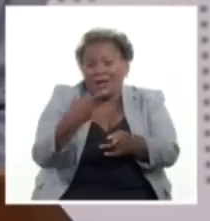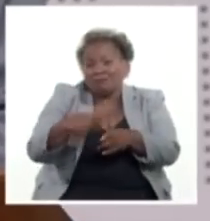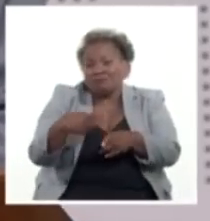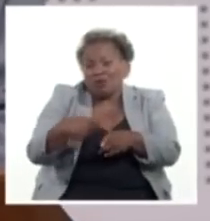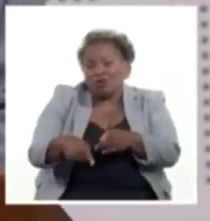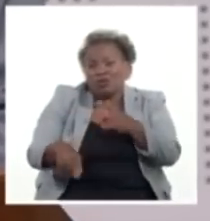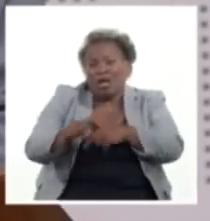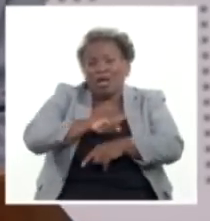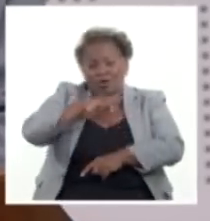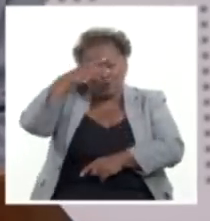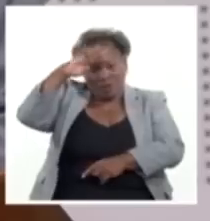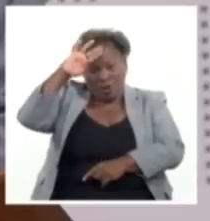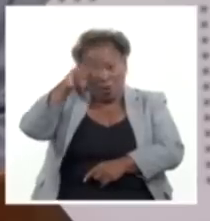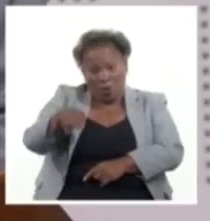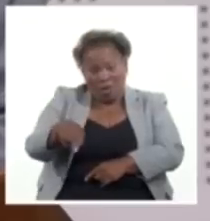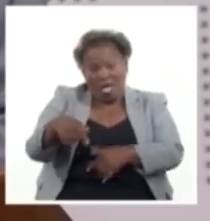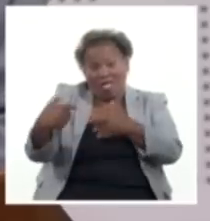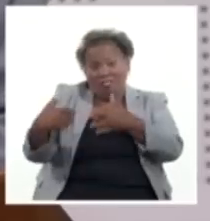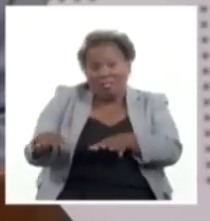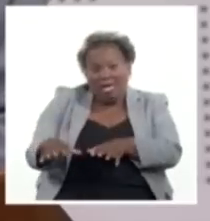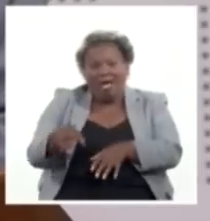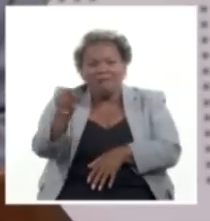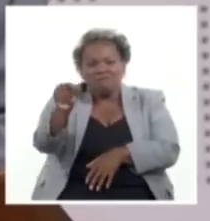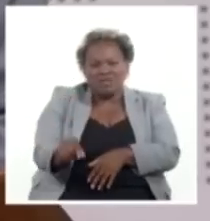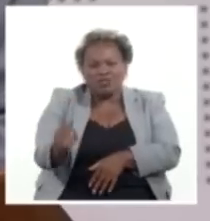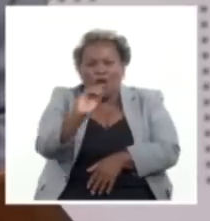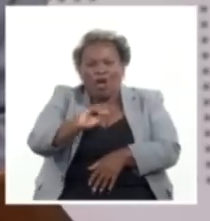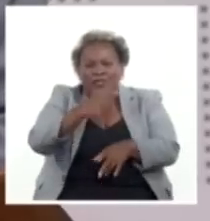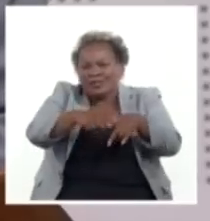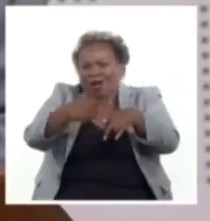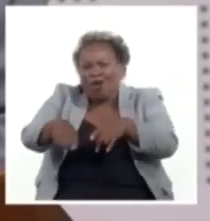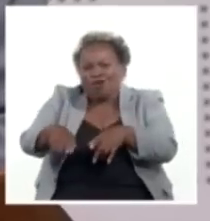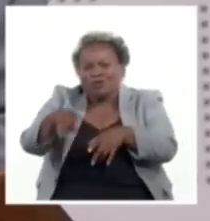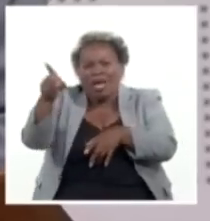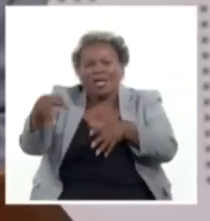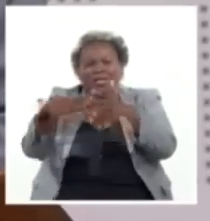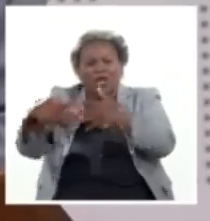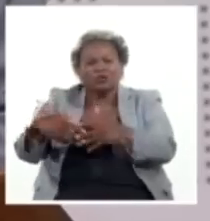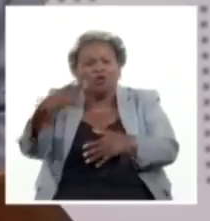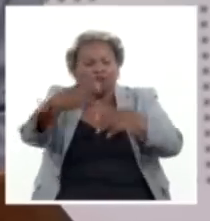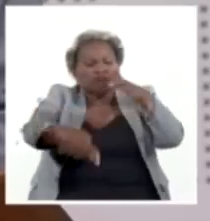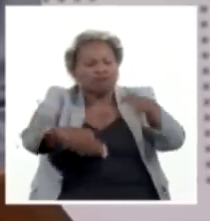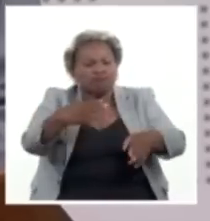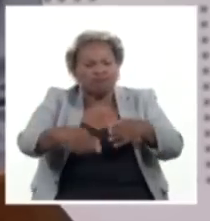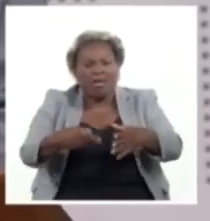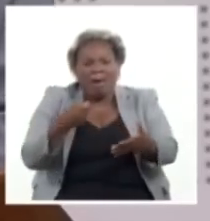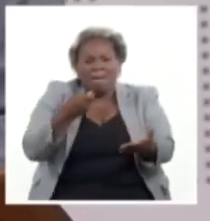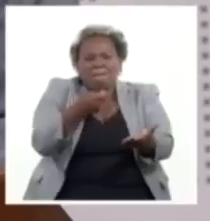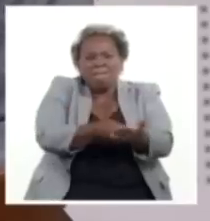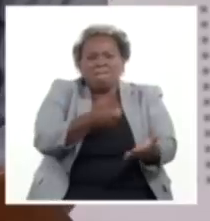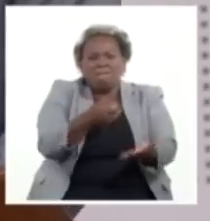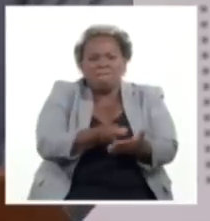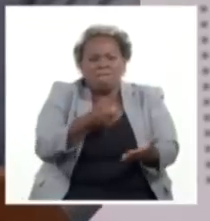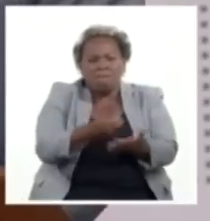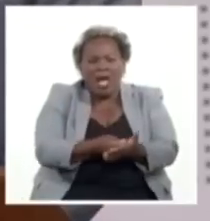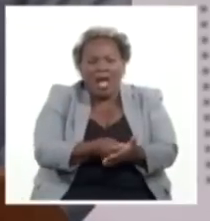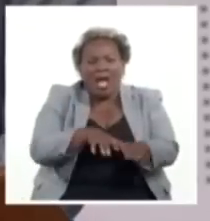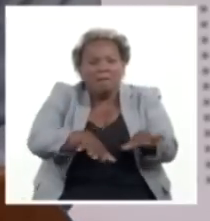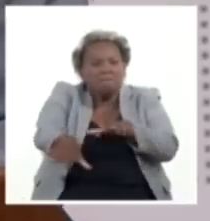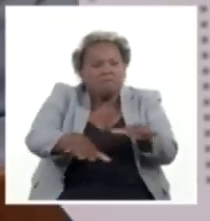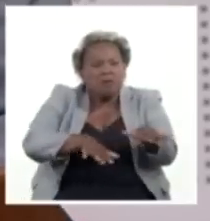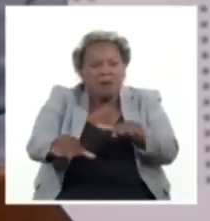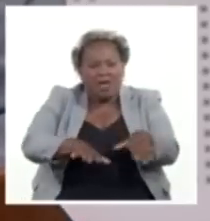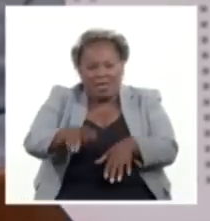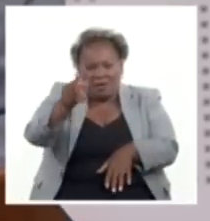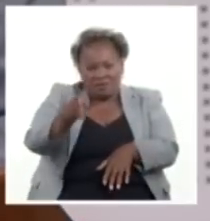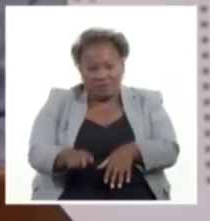a la tolerancia frente a quienes desde el territorio de los Estados Unidos orientan, financian y hasta entrenan a